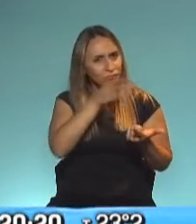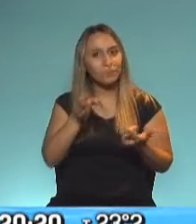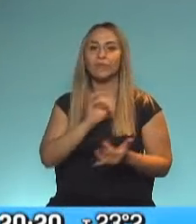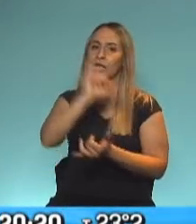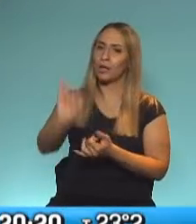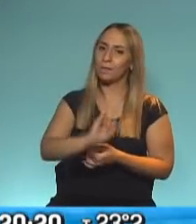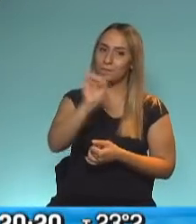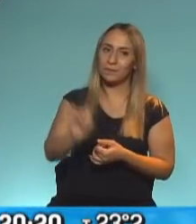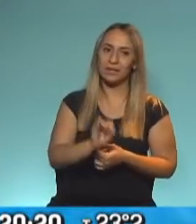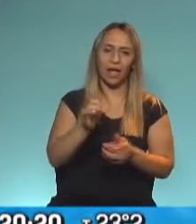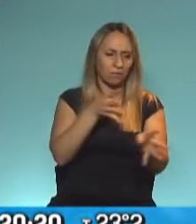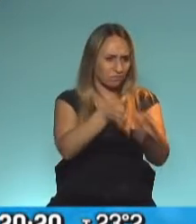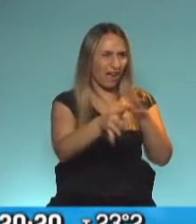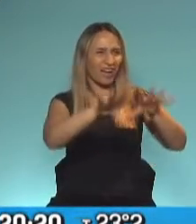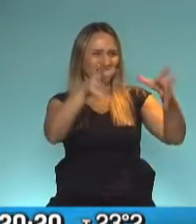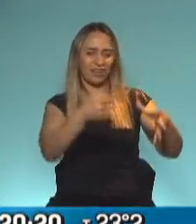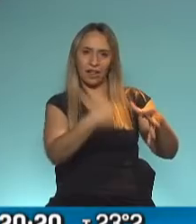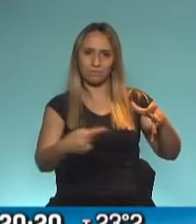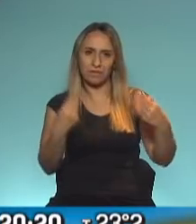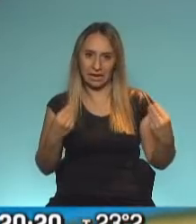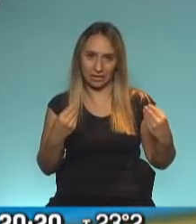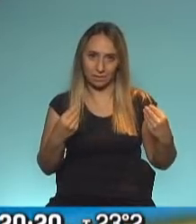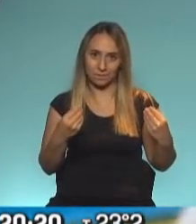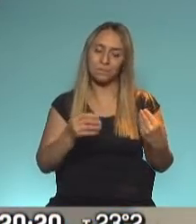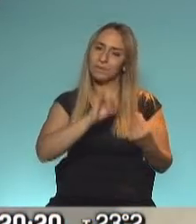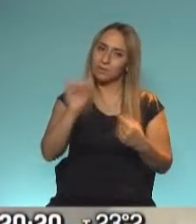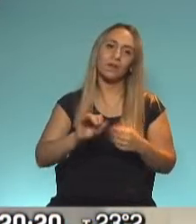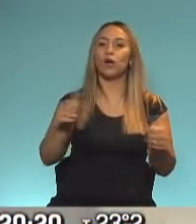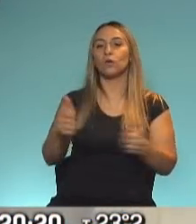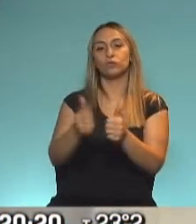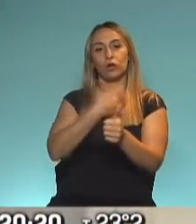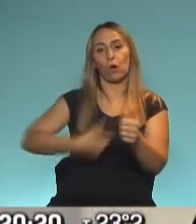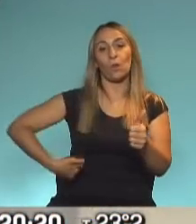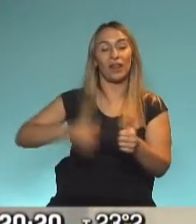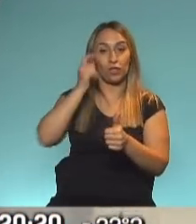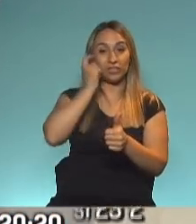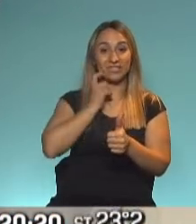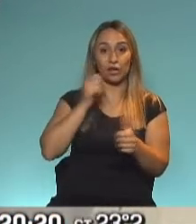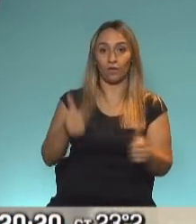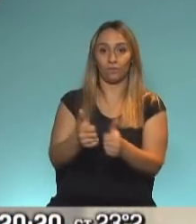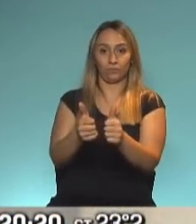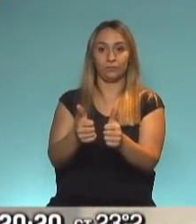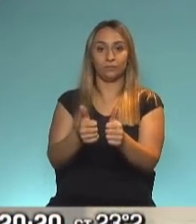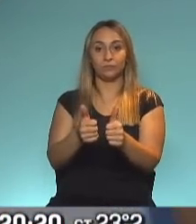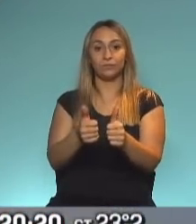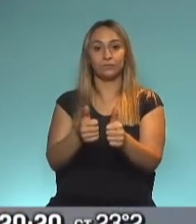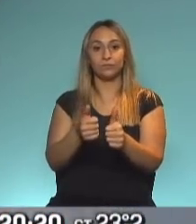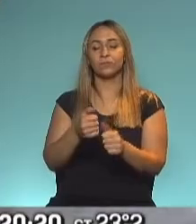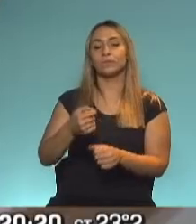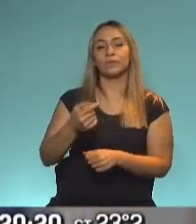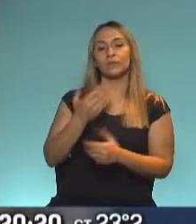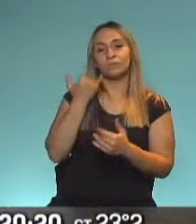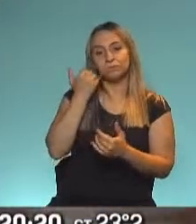utilizaban estas maquinarias. Allí lo vemos junto al gobernador bonaerense Axel Kicillof. Ha